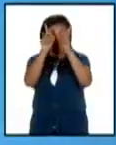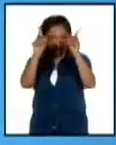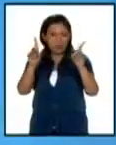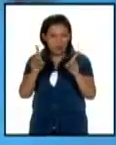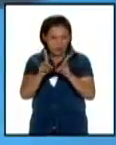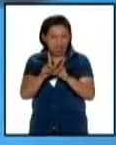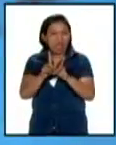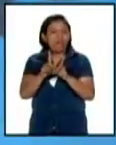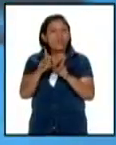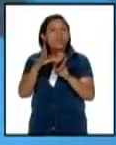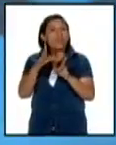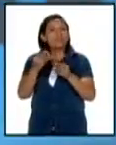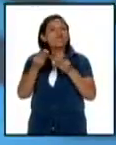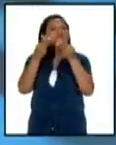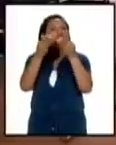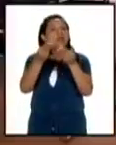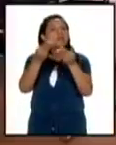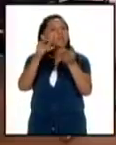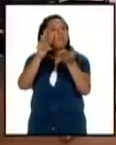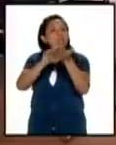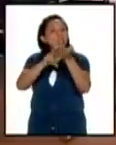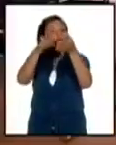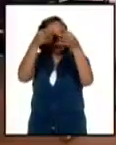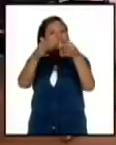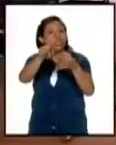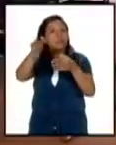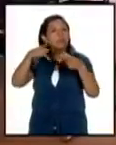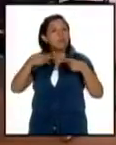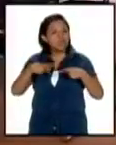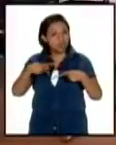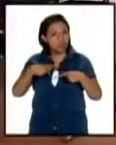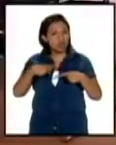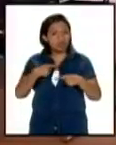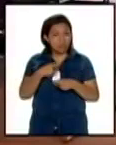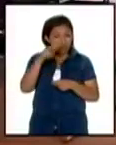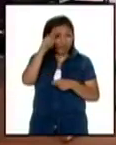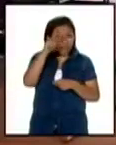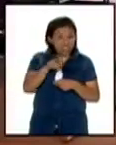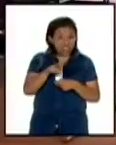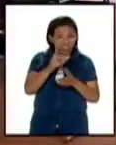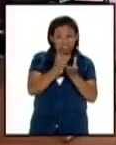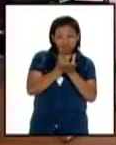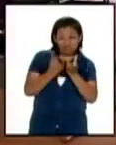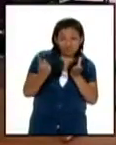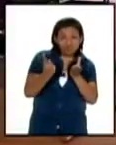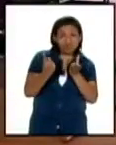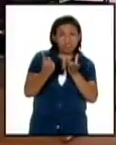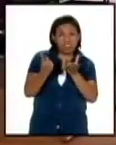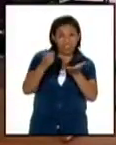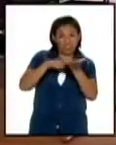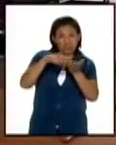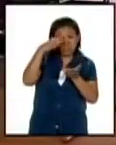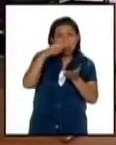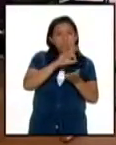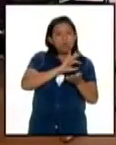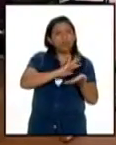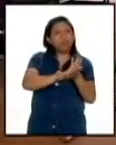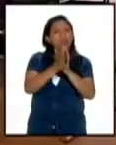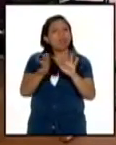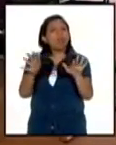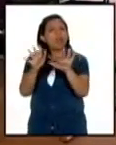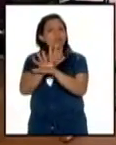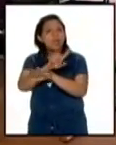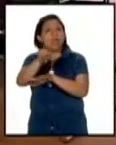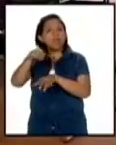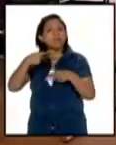todo otorga dignidad a las personas. ¿Es posible cambiar esta realidad de exclusión que padecen en México las personas